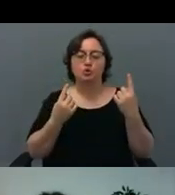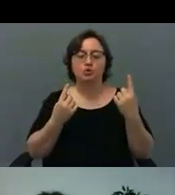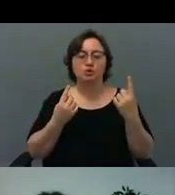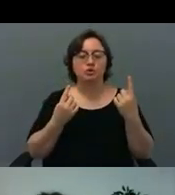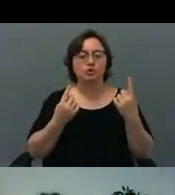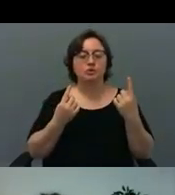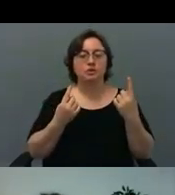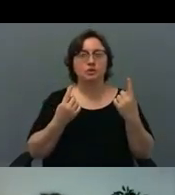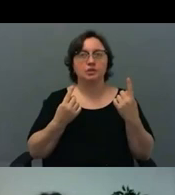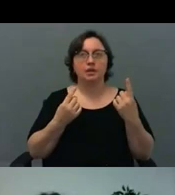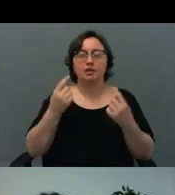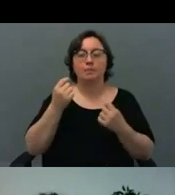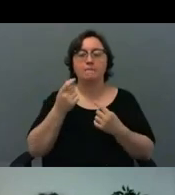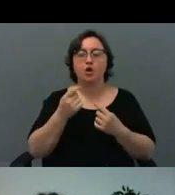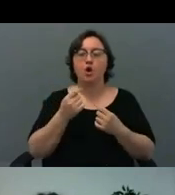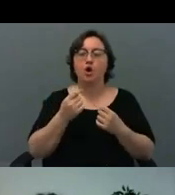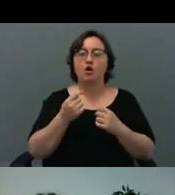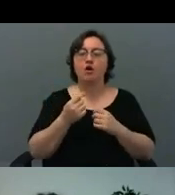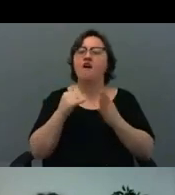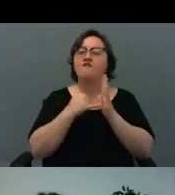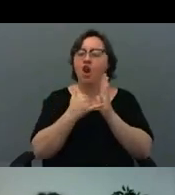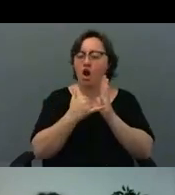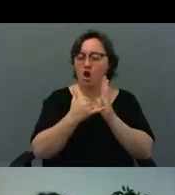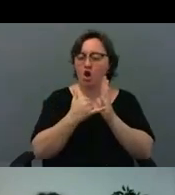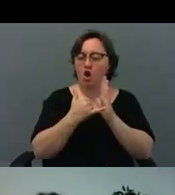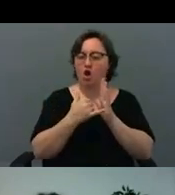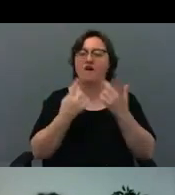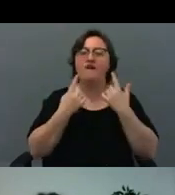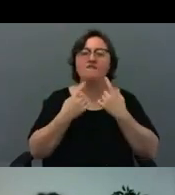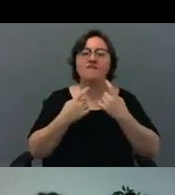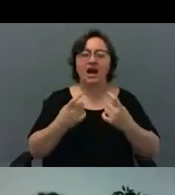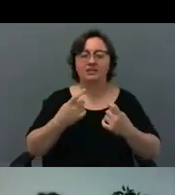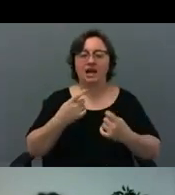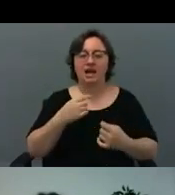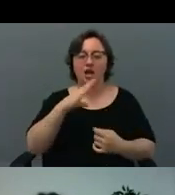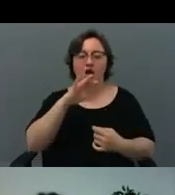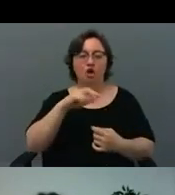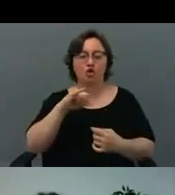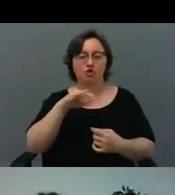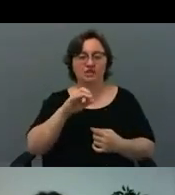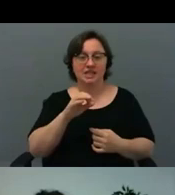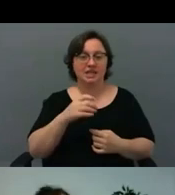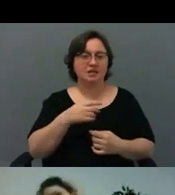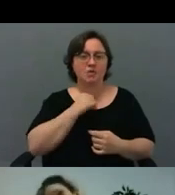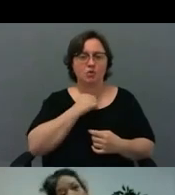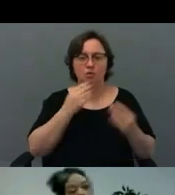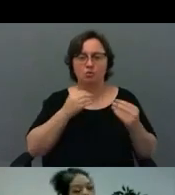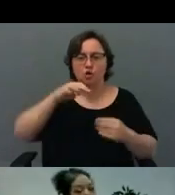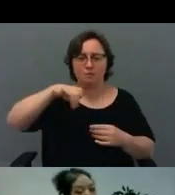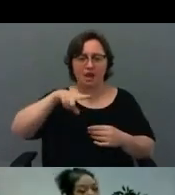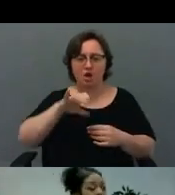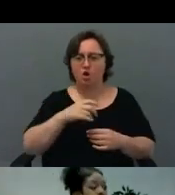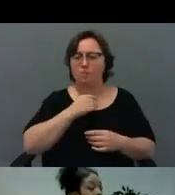todavía pues están verdes. Me ha gustado mucho lo de Conchi, también lo de Manolo